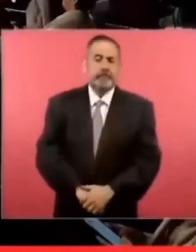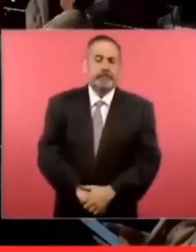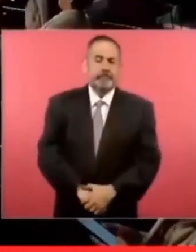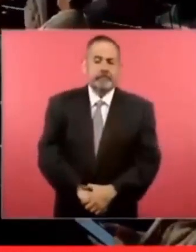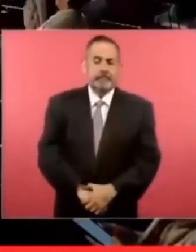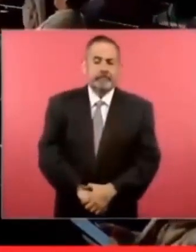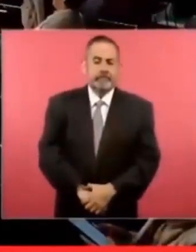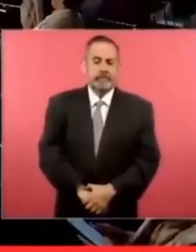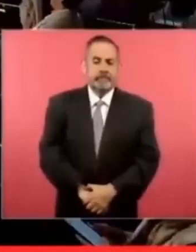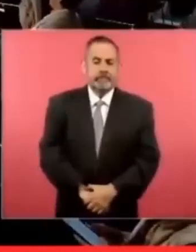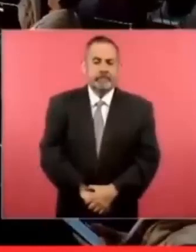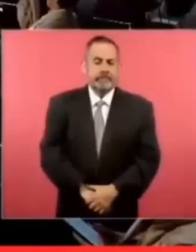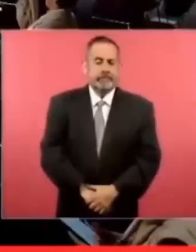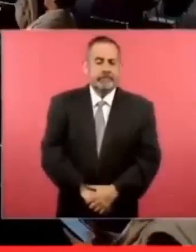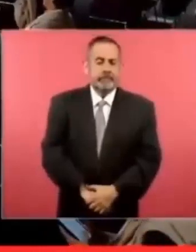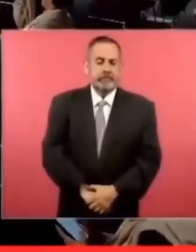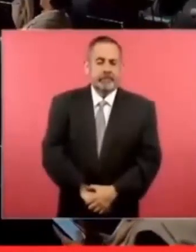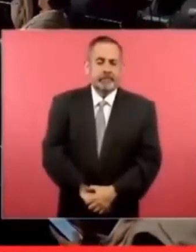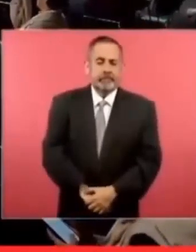No.